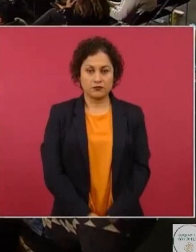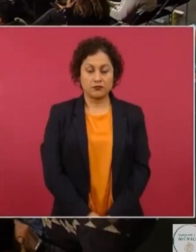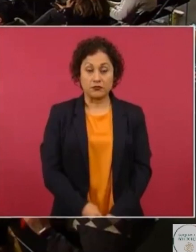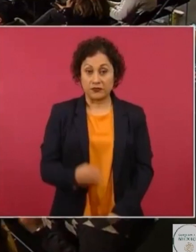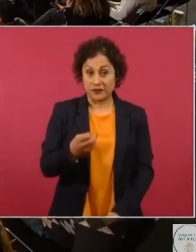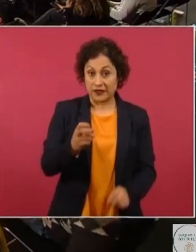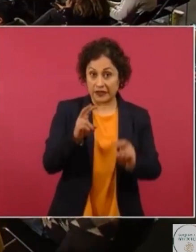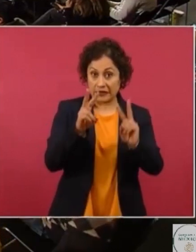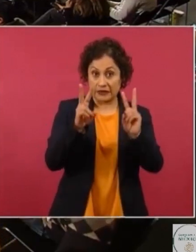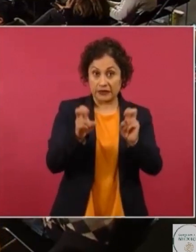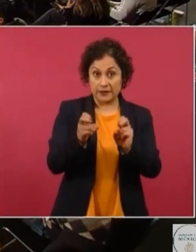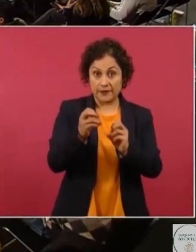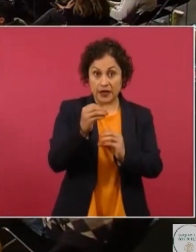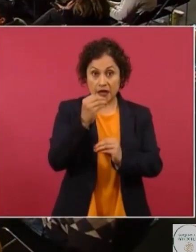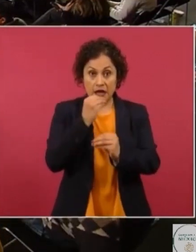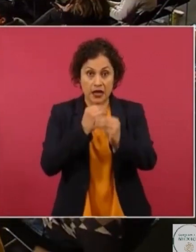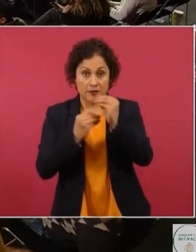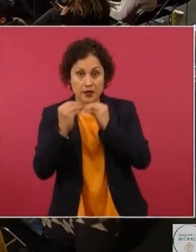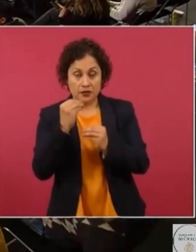3.8,